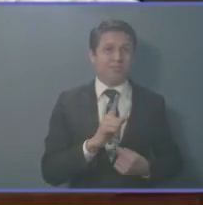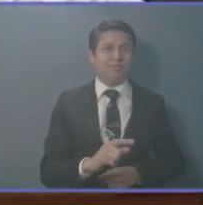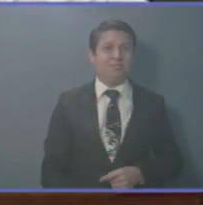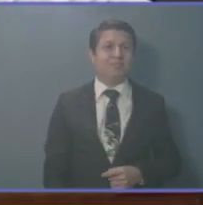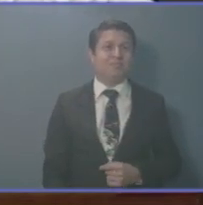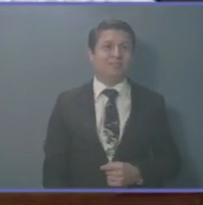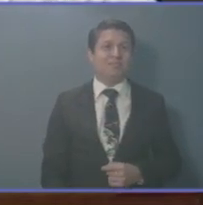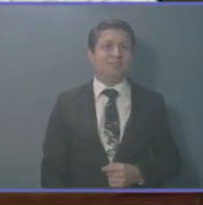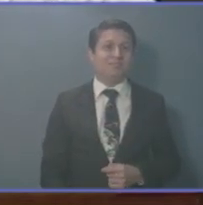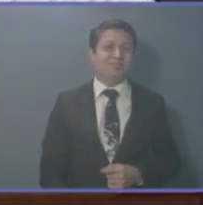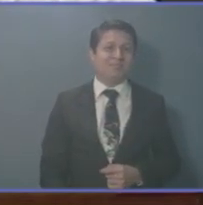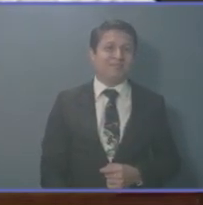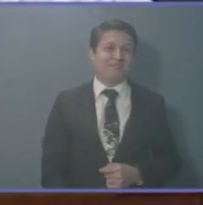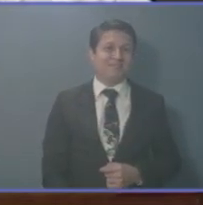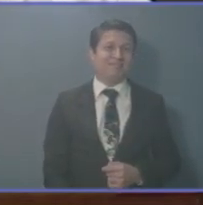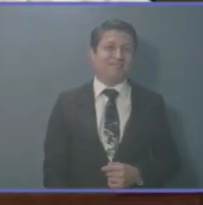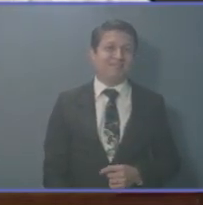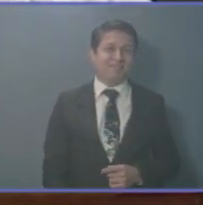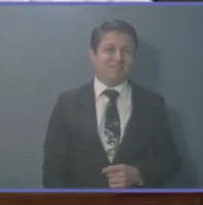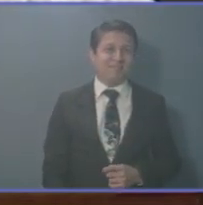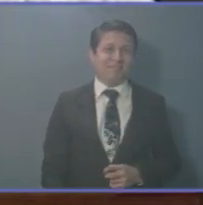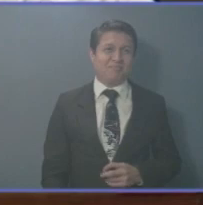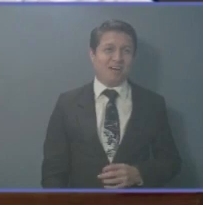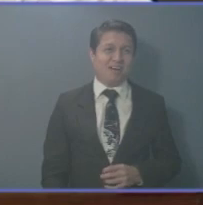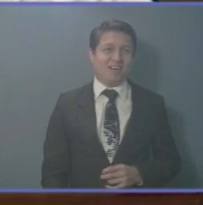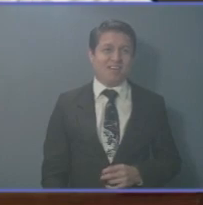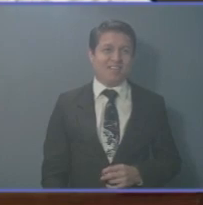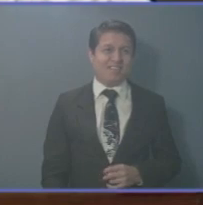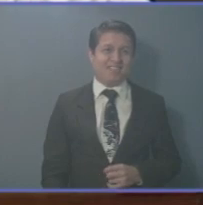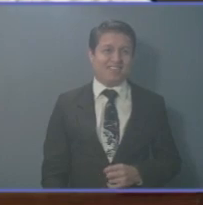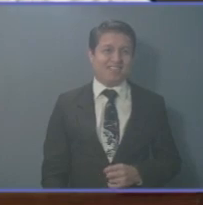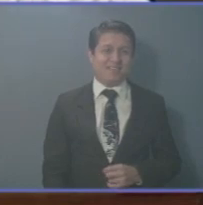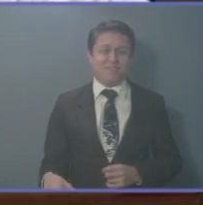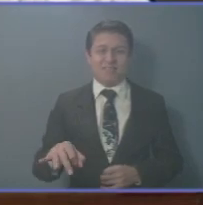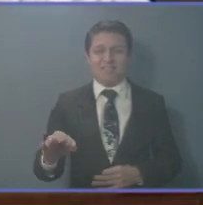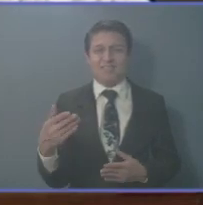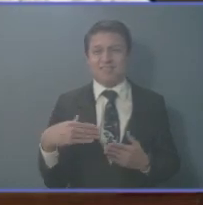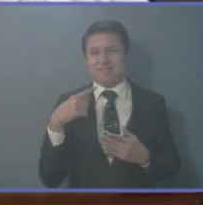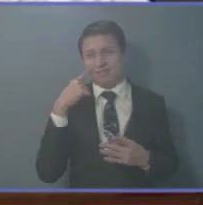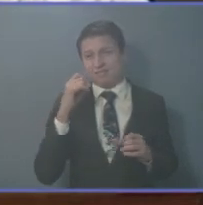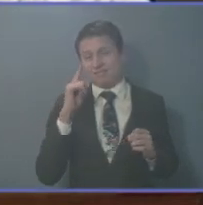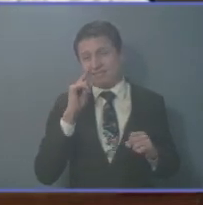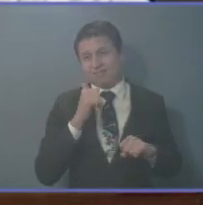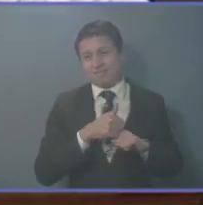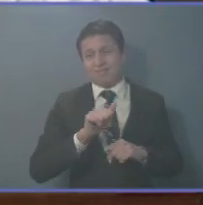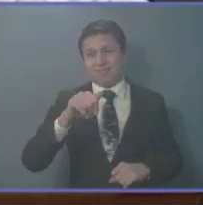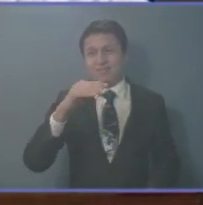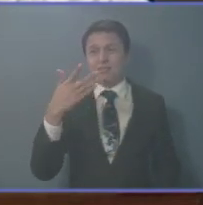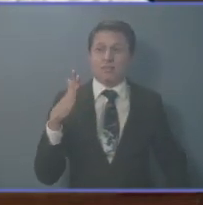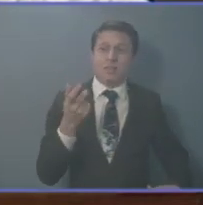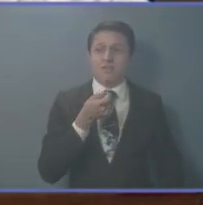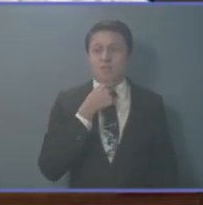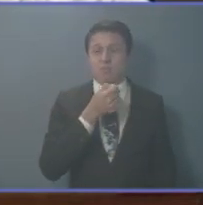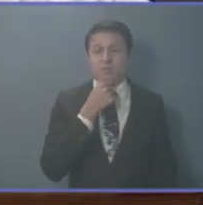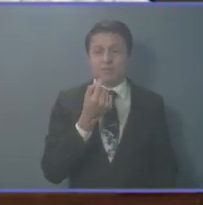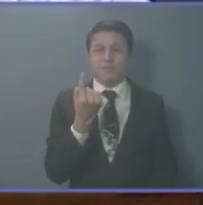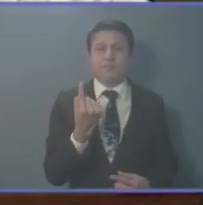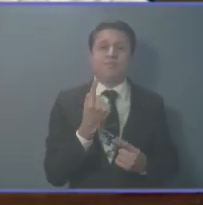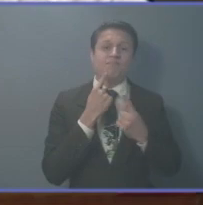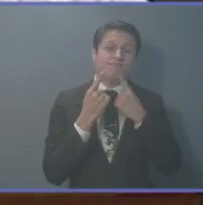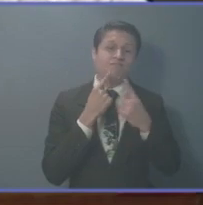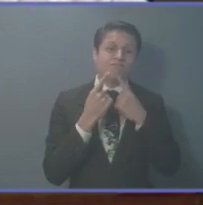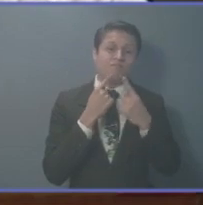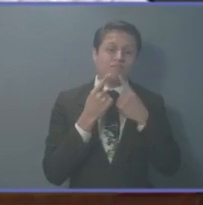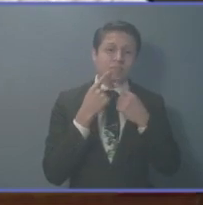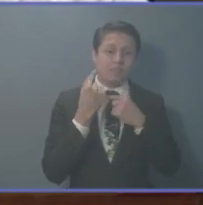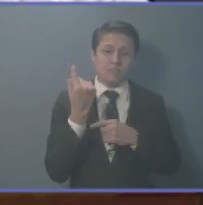J. Evaluación clínica. Es la valoración o evaluación del estado físico o psíquico de un paciente basándose en la información obtenida de la entrevista, del historial